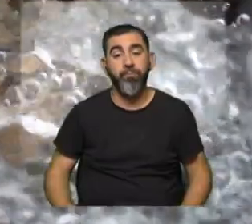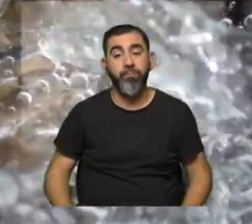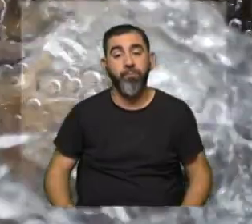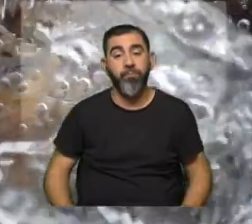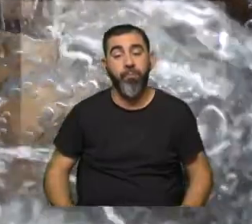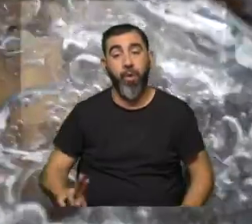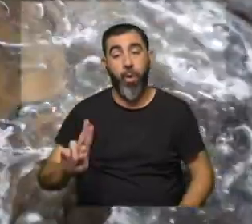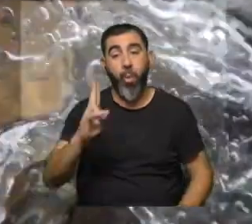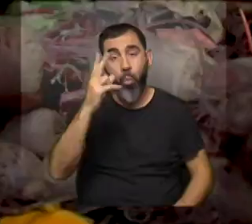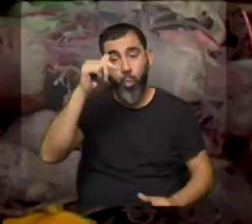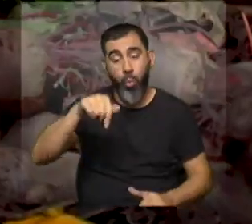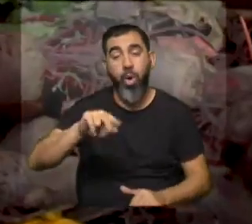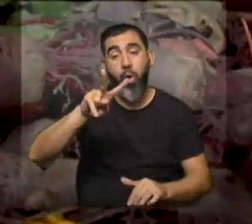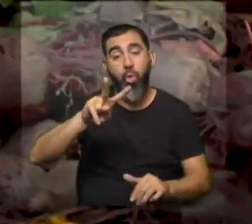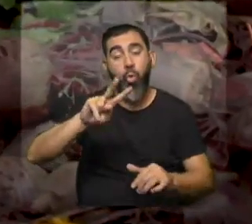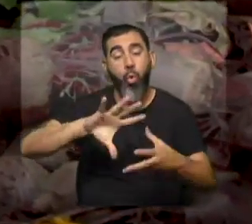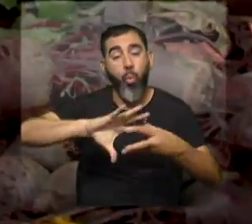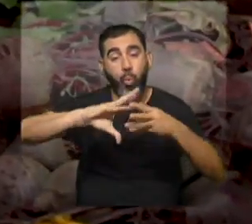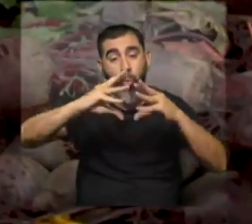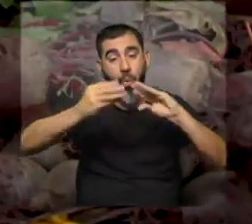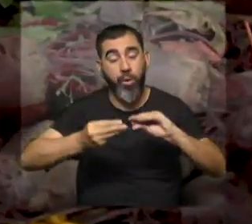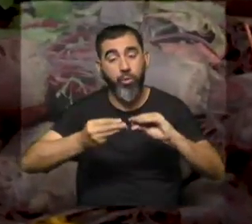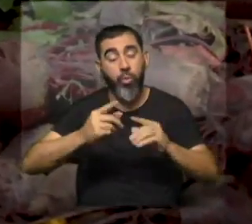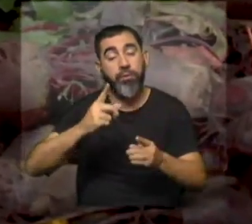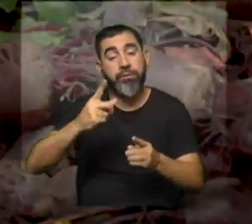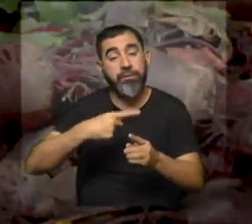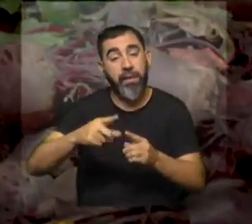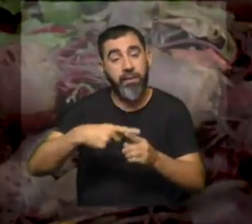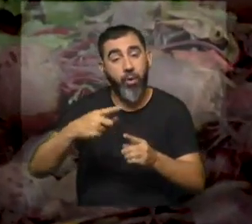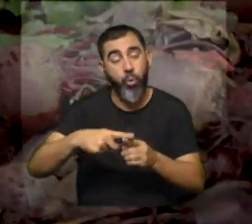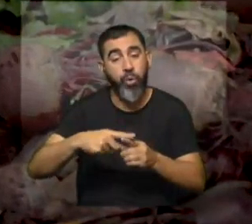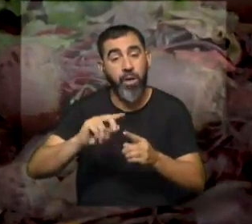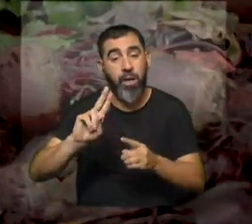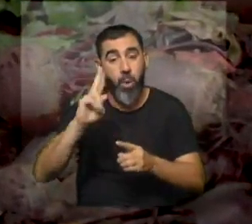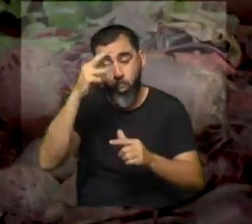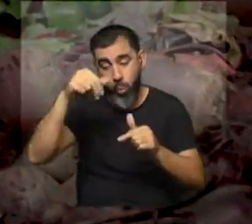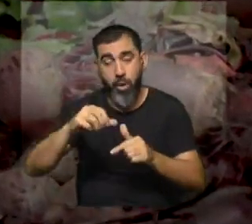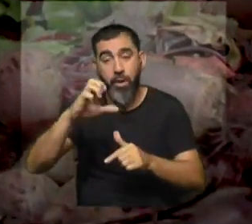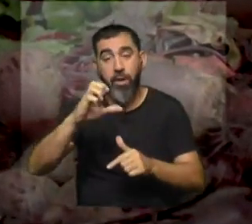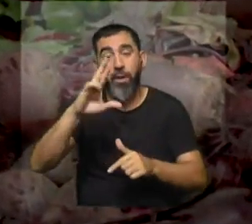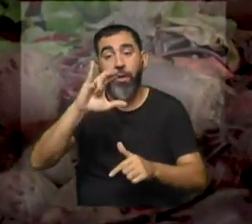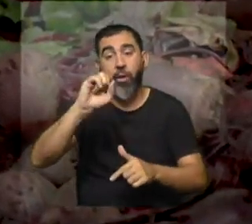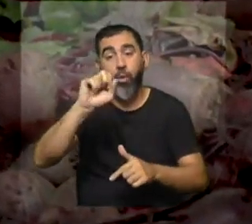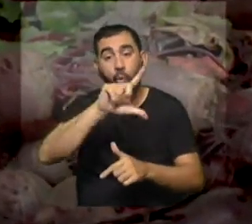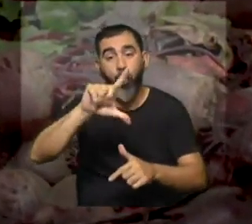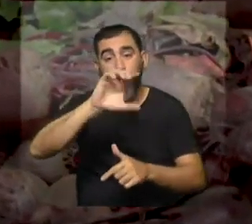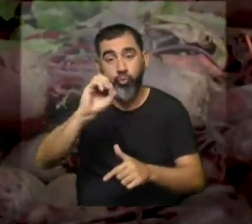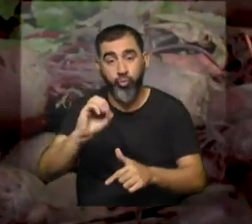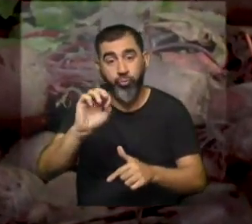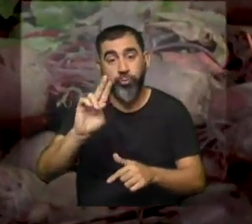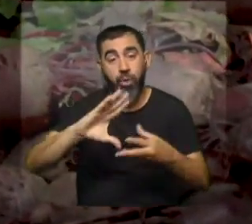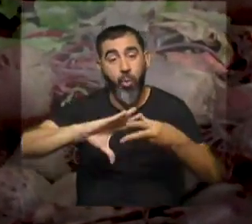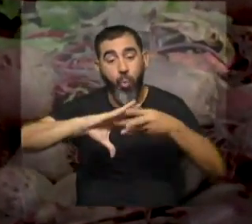En Uruguay tenemos dos tipos de boniato, el boniato zanahoria y el boniato criollo. En estos boniatos hemos